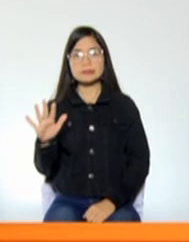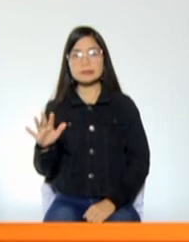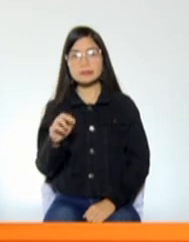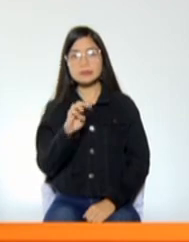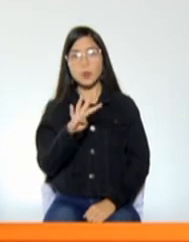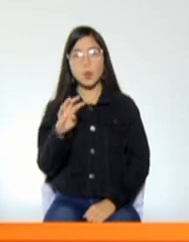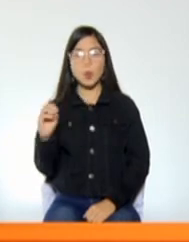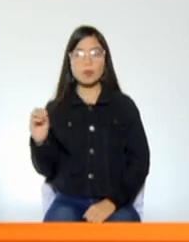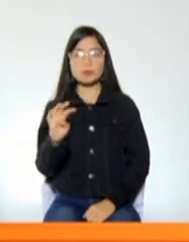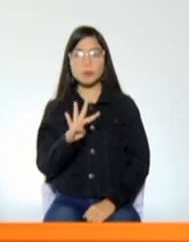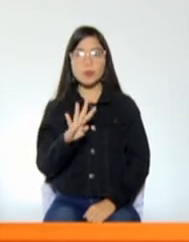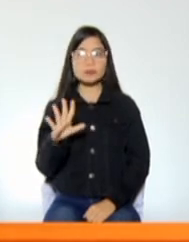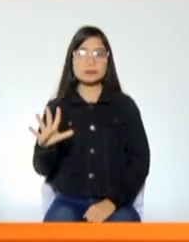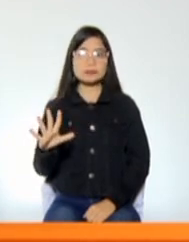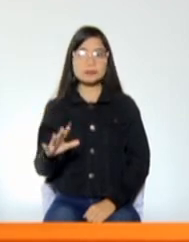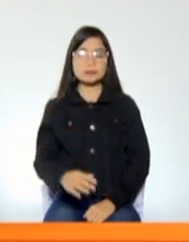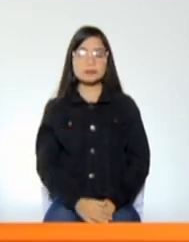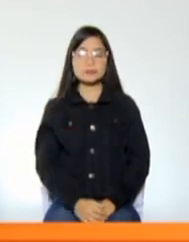30,